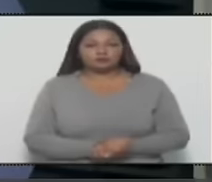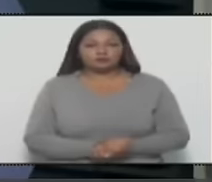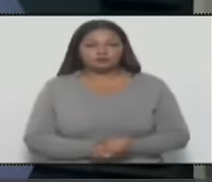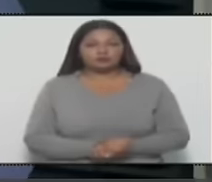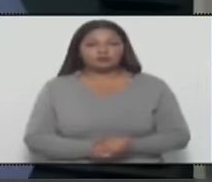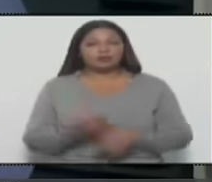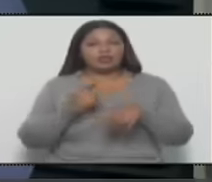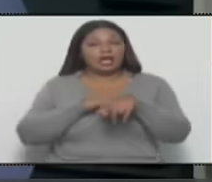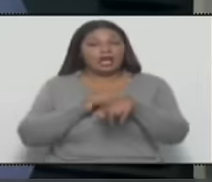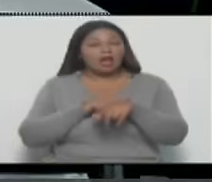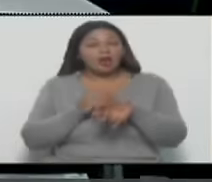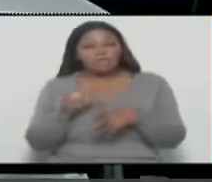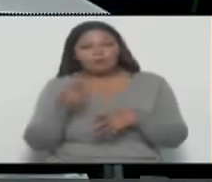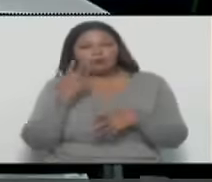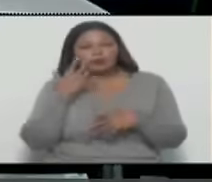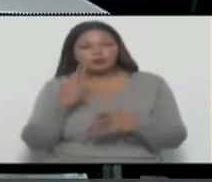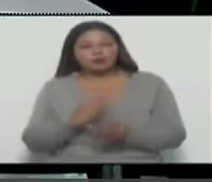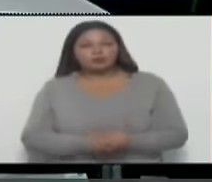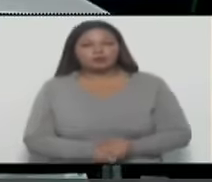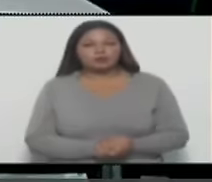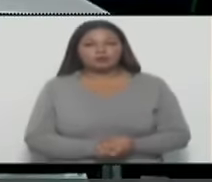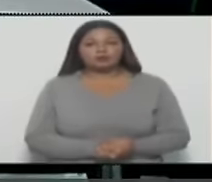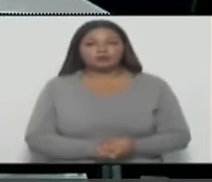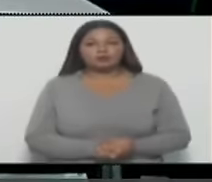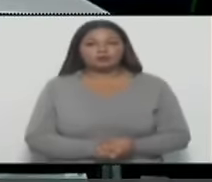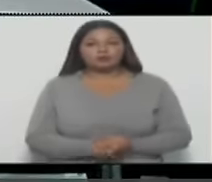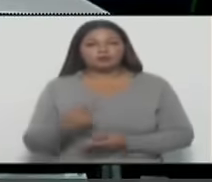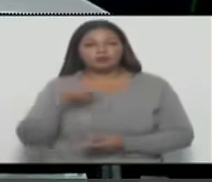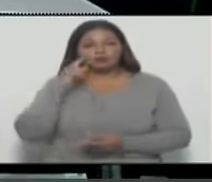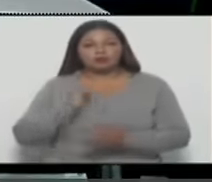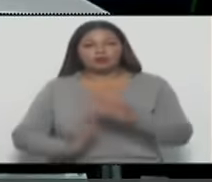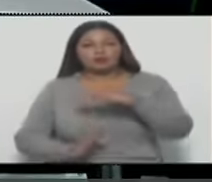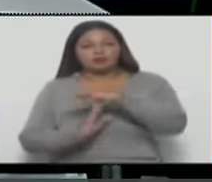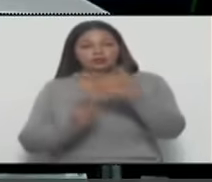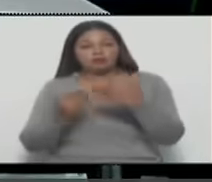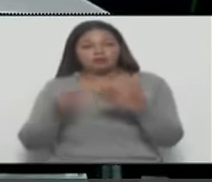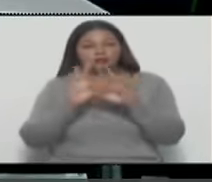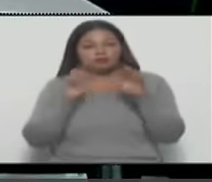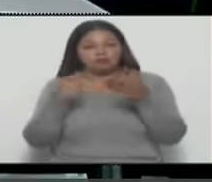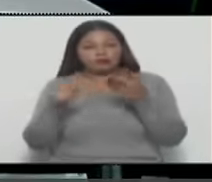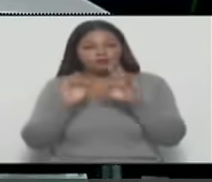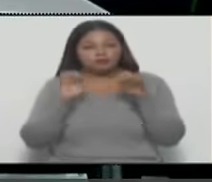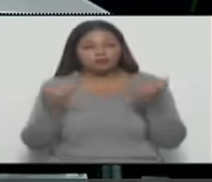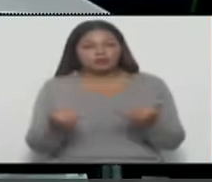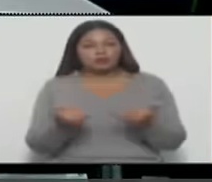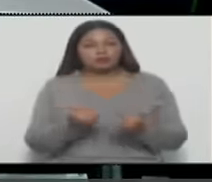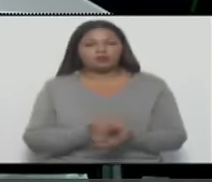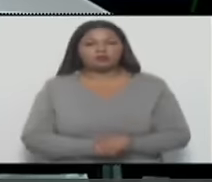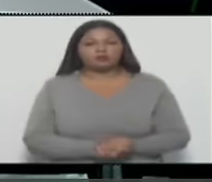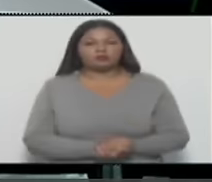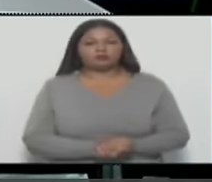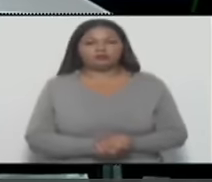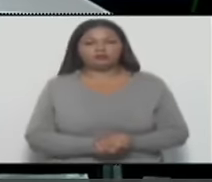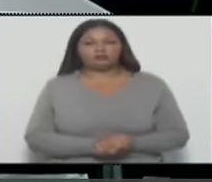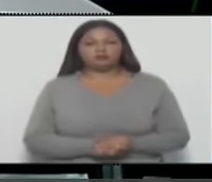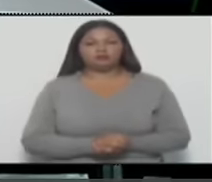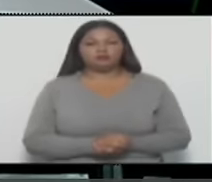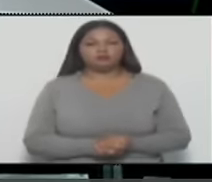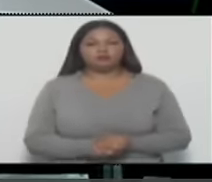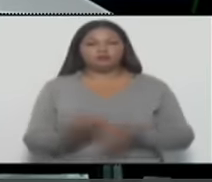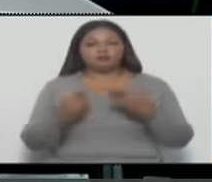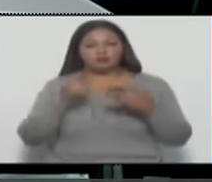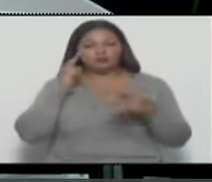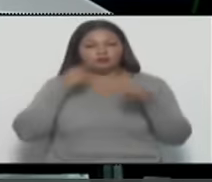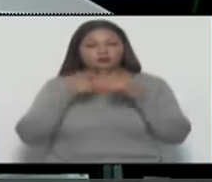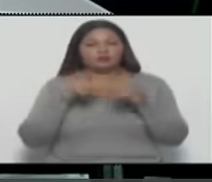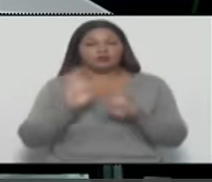pico, ¿verdad? Justamente tenemos una tranca de tráfico, una tranca de tráfico vehicular. Justamente, y nada se mueve. Tenemos que estar